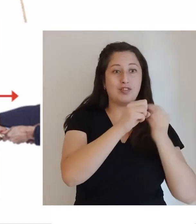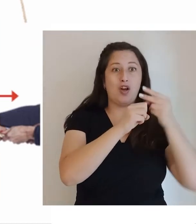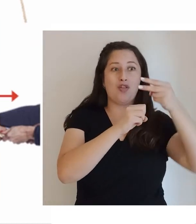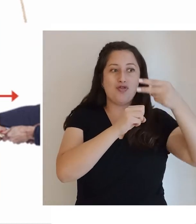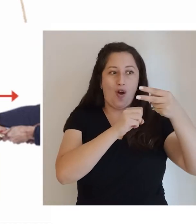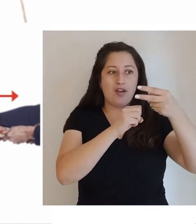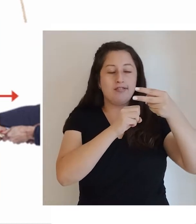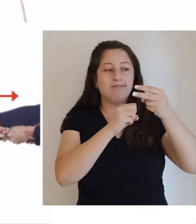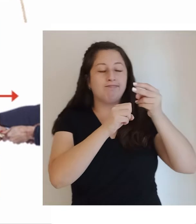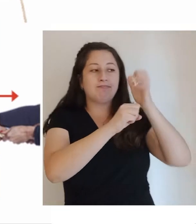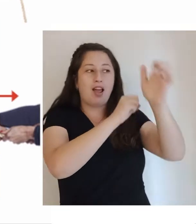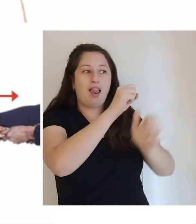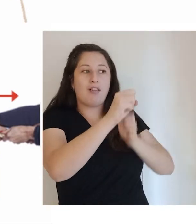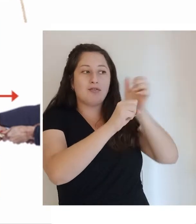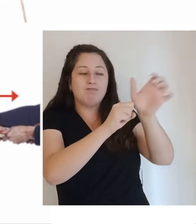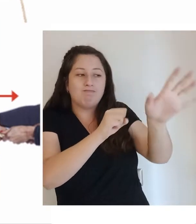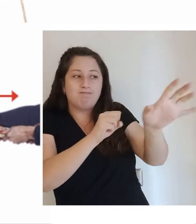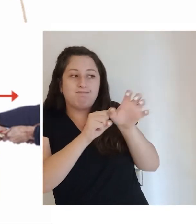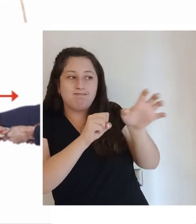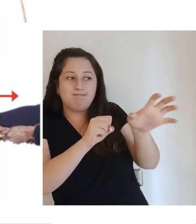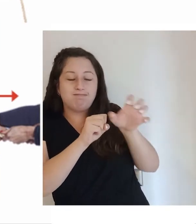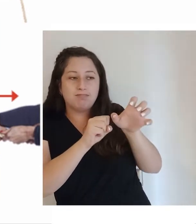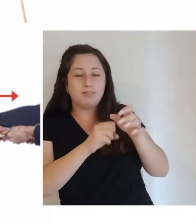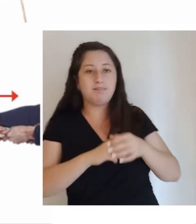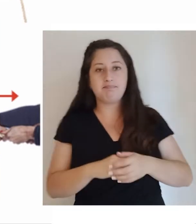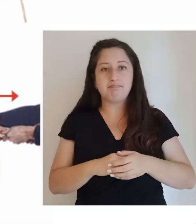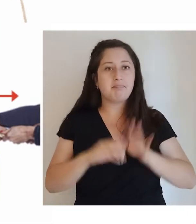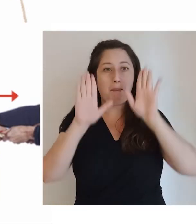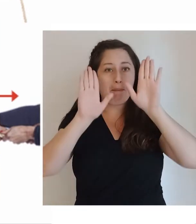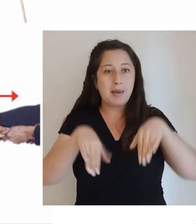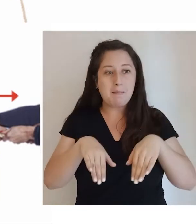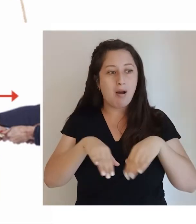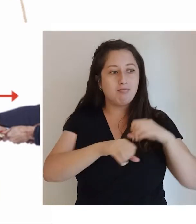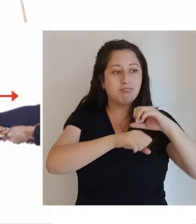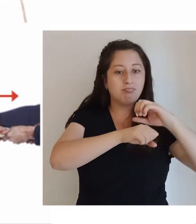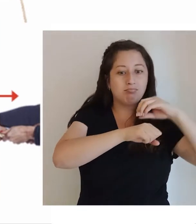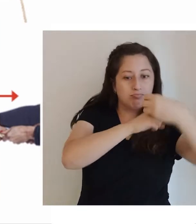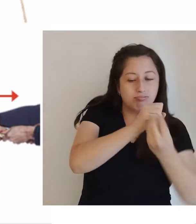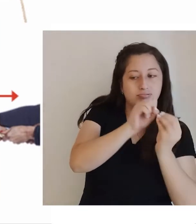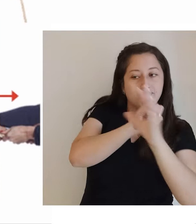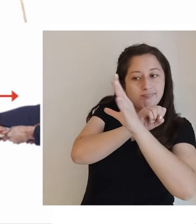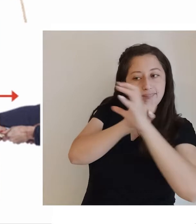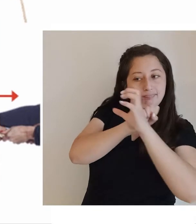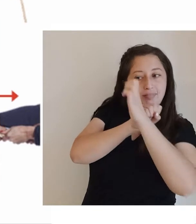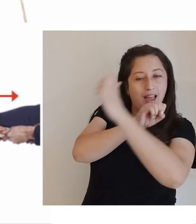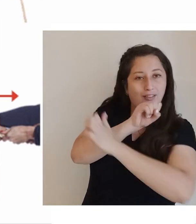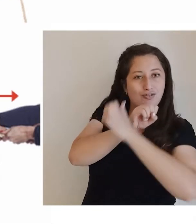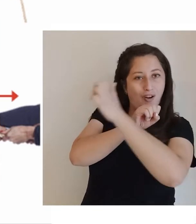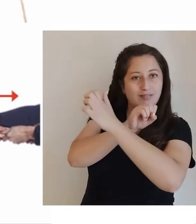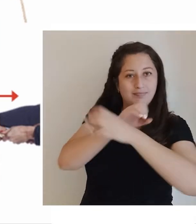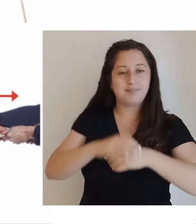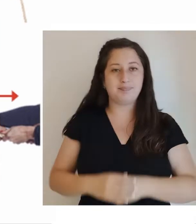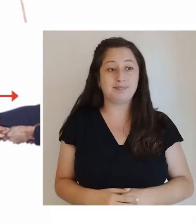hidrógeno atrae los electrones del otro, y lo mismo ocurre viceversa. En este